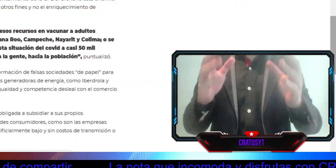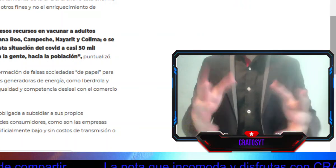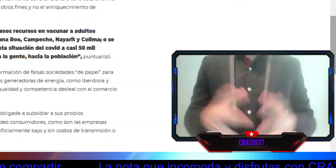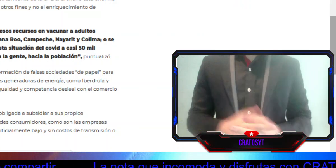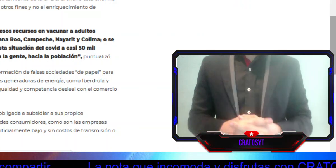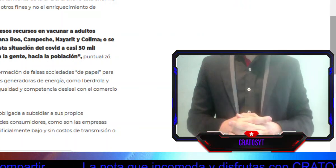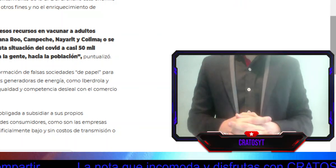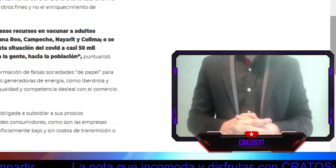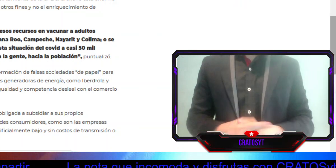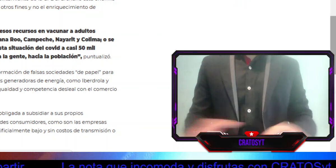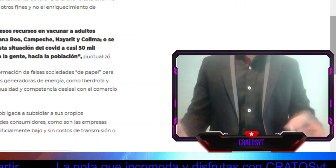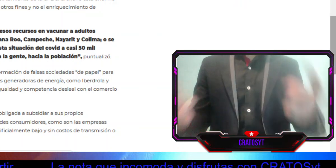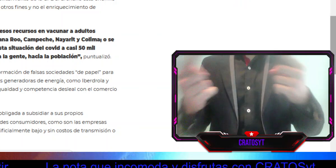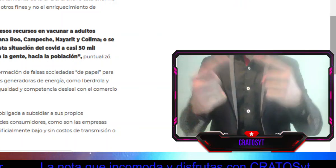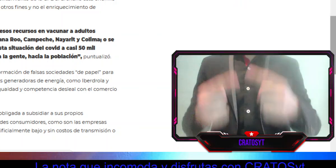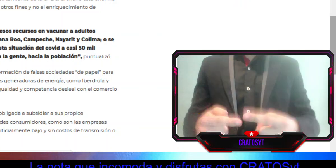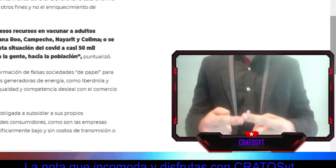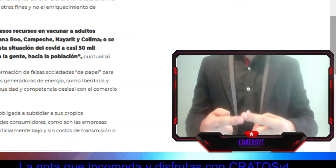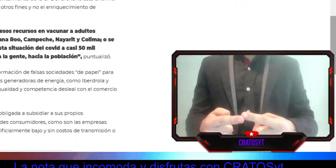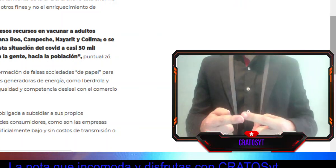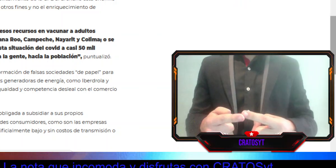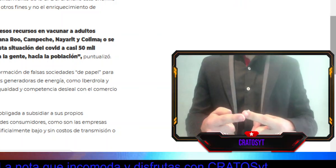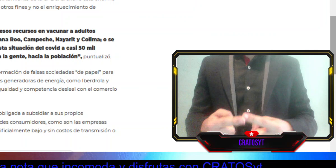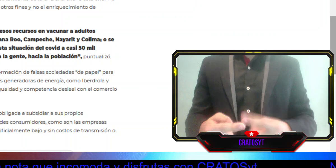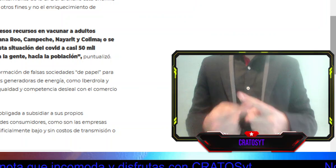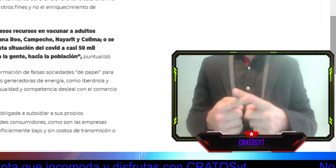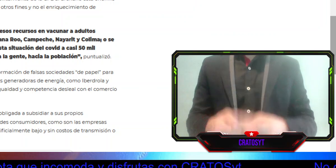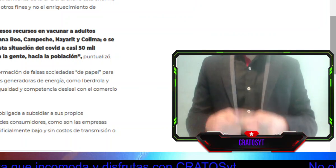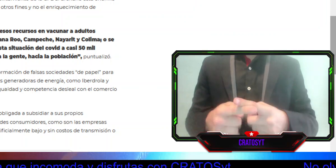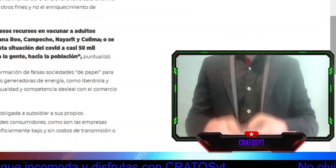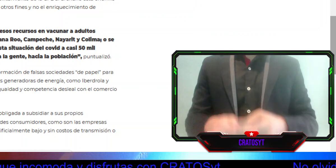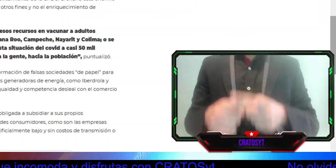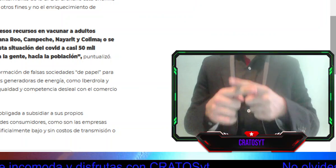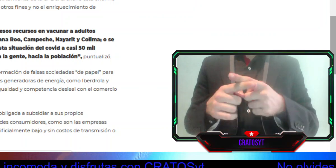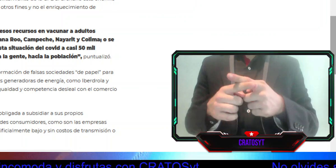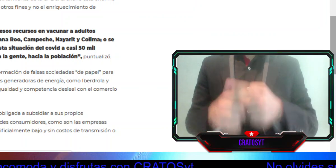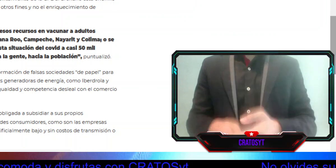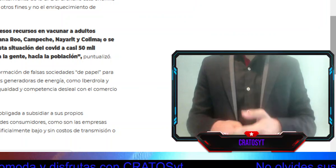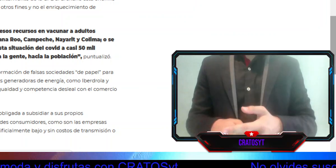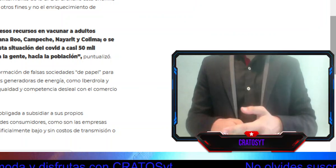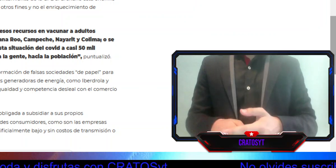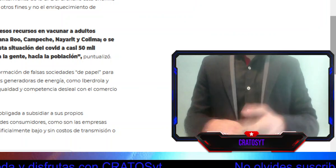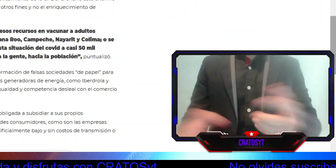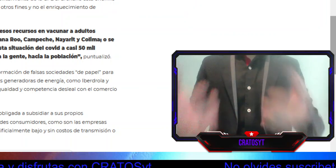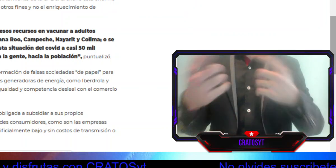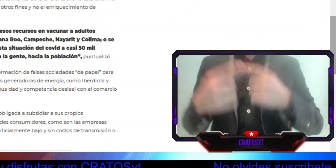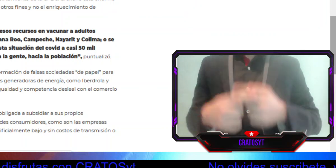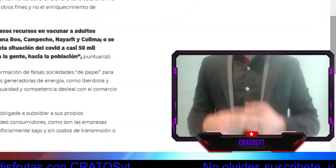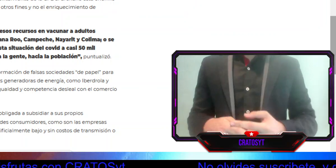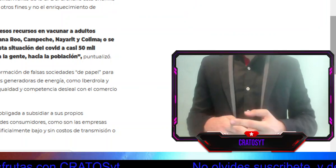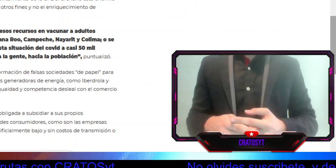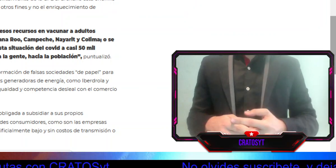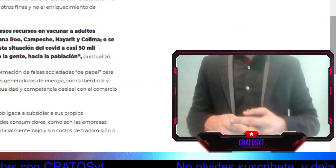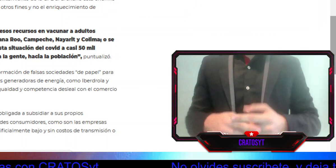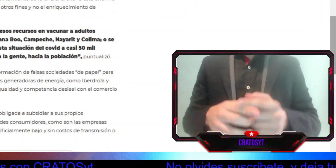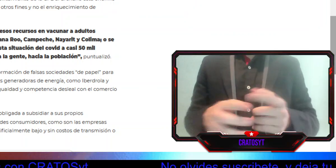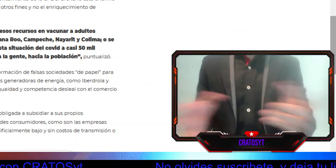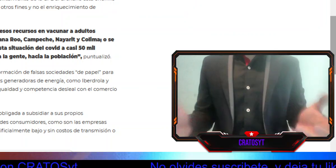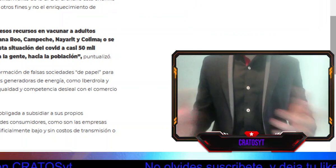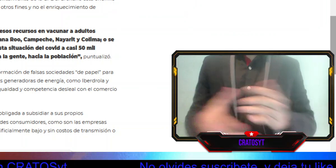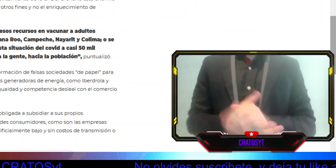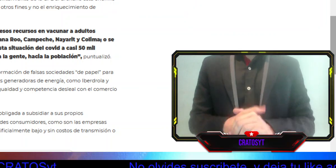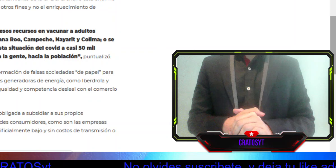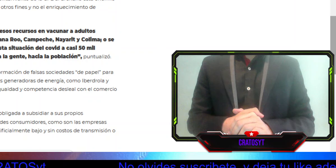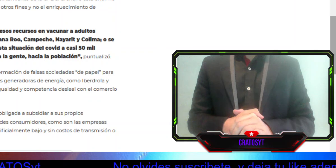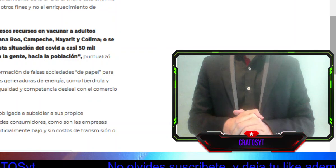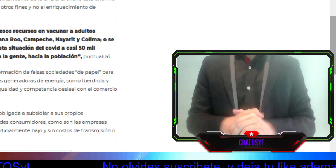la ecología es importante, pero es más importante también que estas empresas no tengan el beneficio de joderse a los mexicanos a costa de solamente